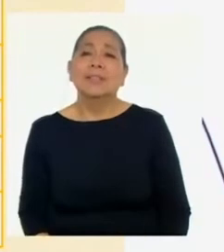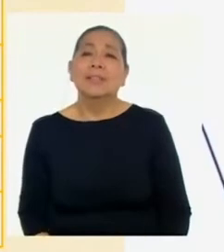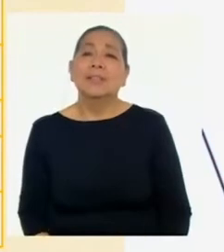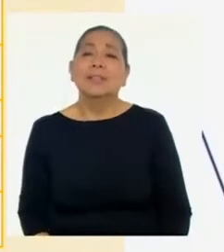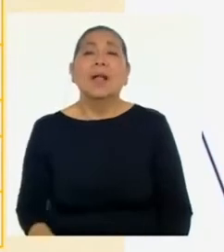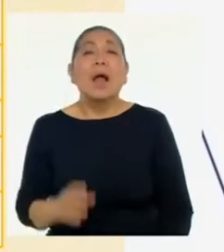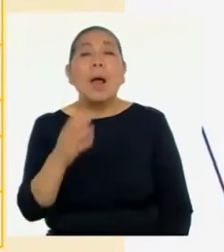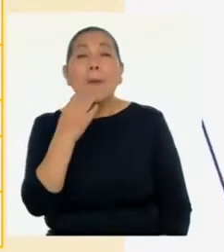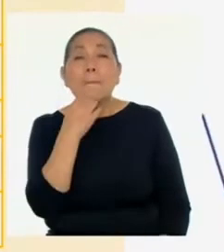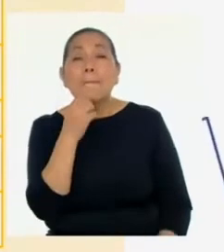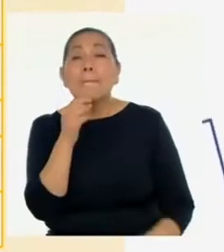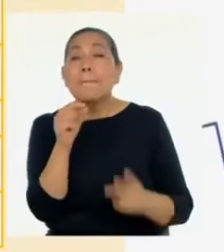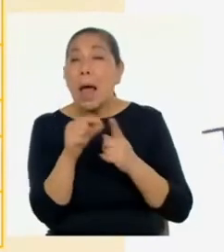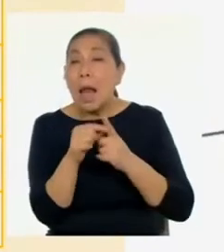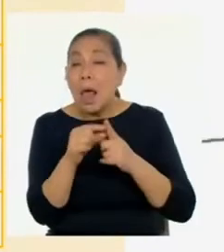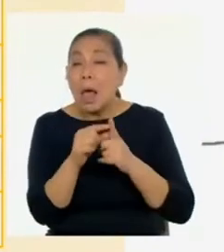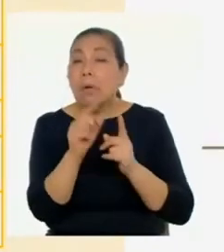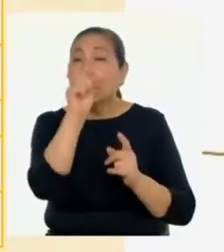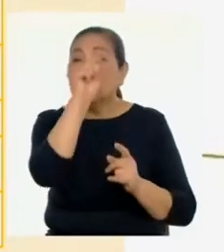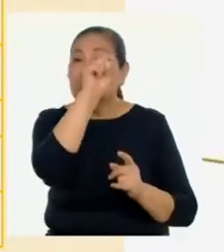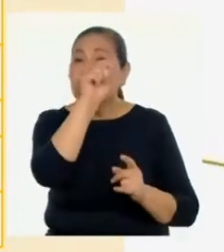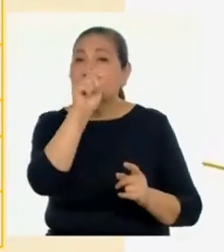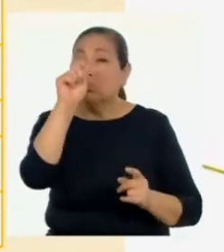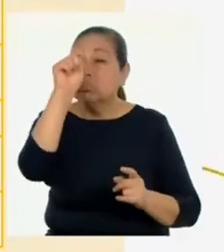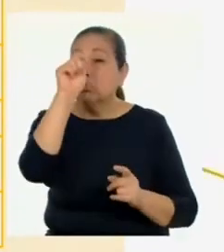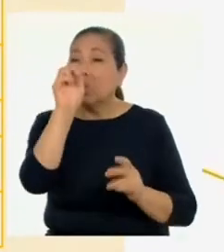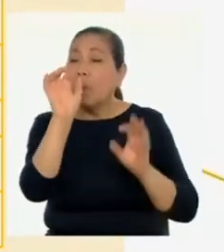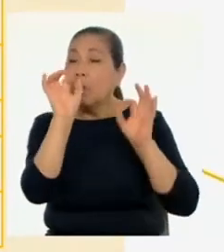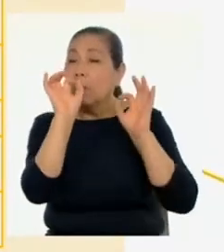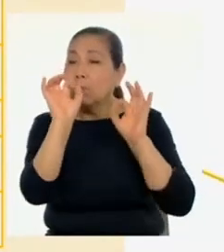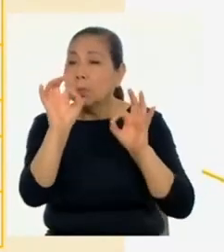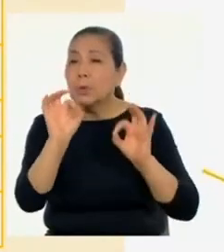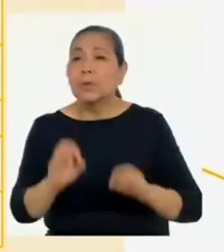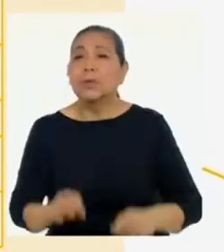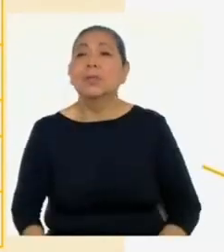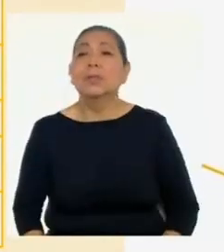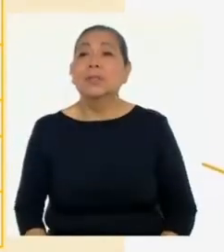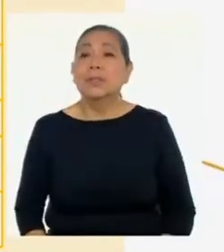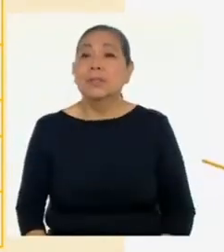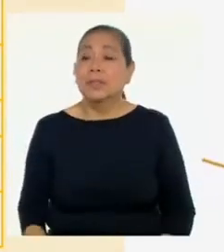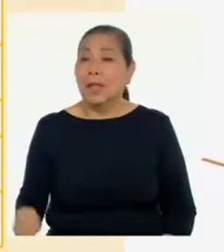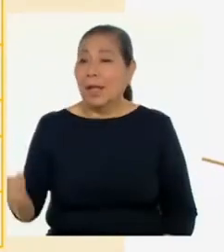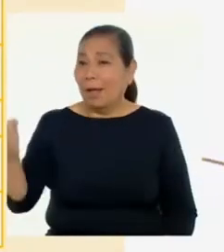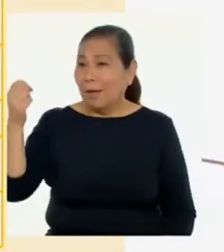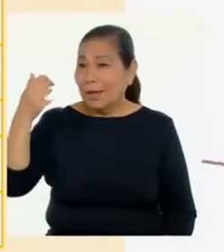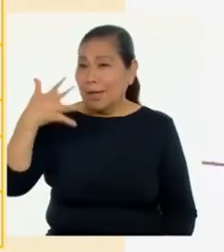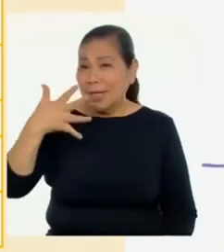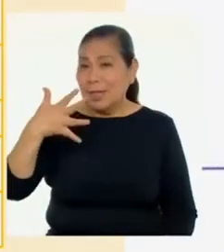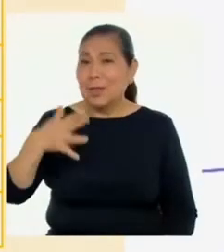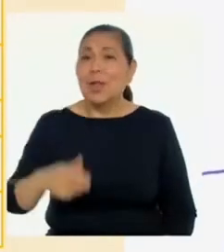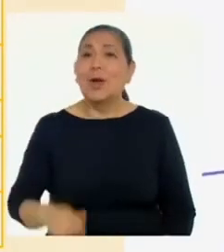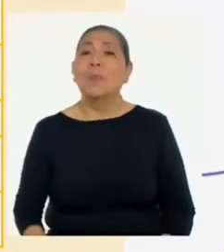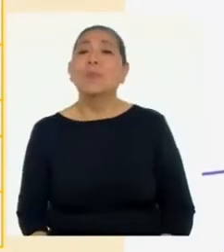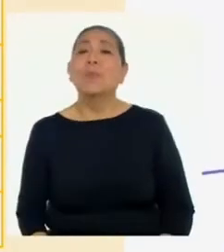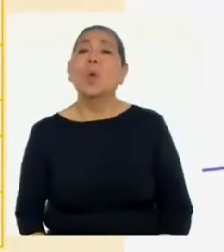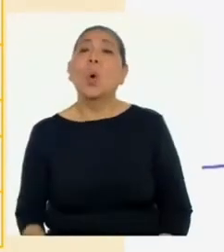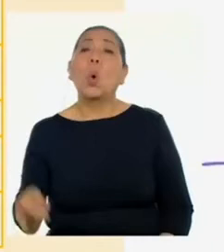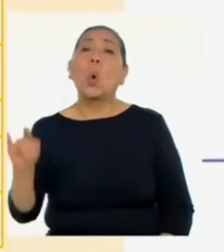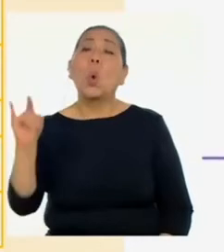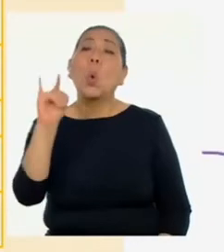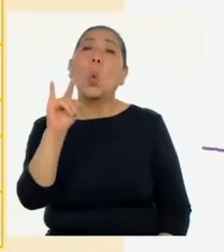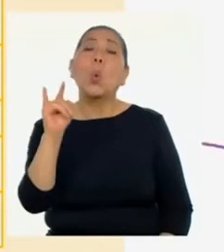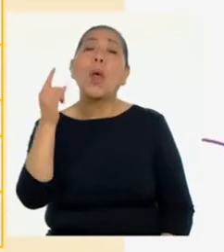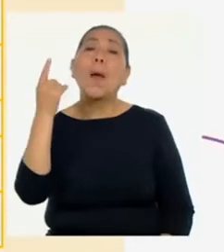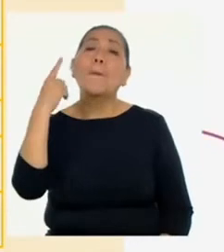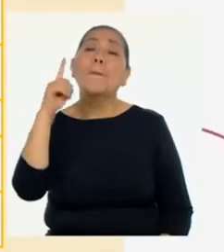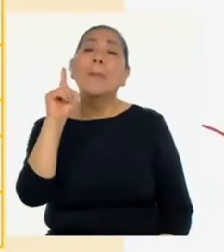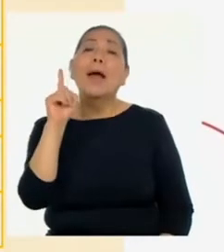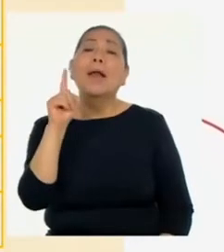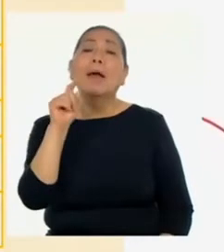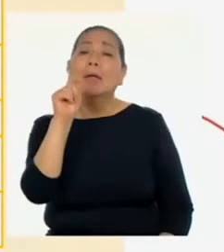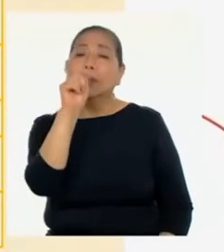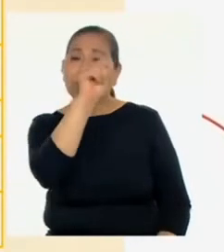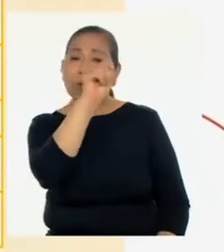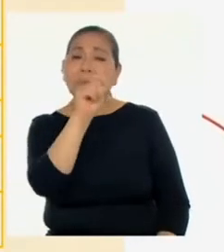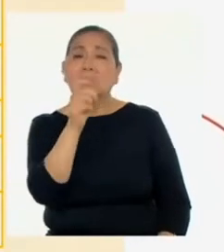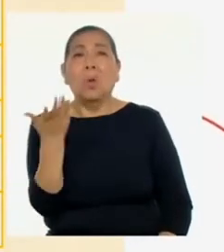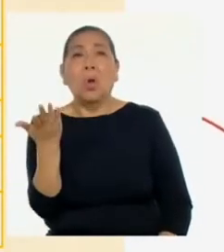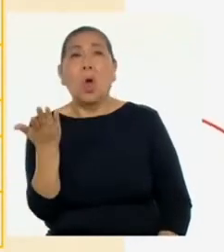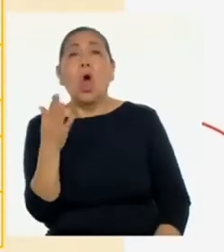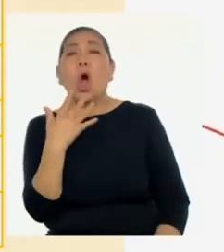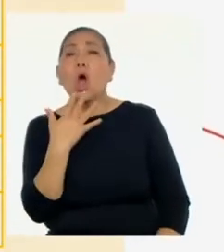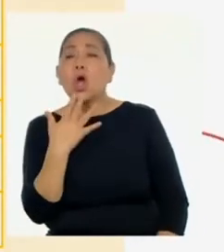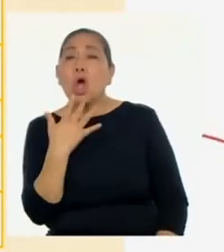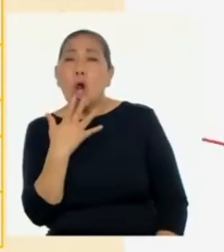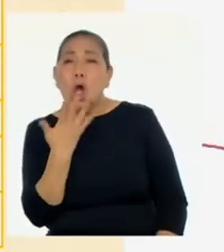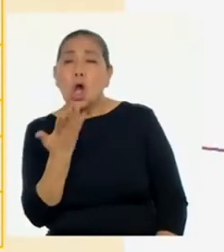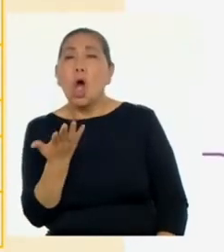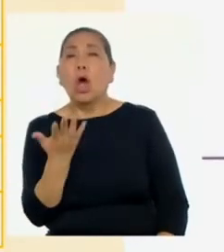recursos ortográficos y gramaticales al escribir mis ideas. El quinto criterio. Utilizo recursos paratextuales como